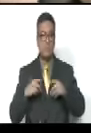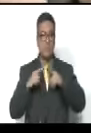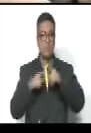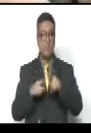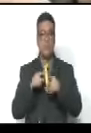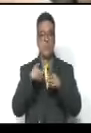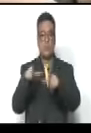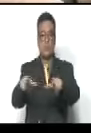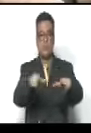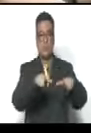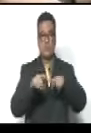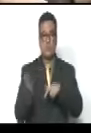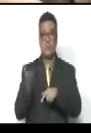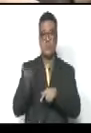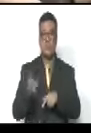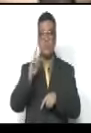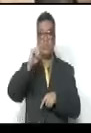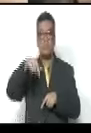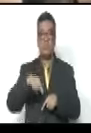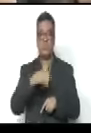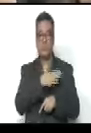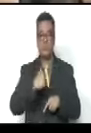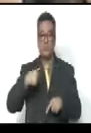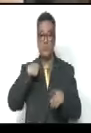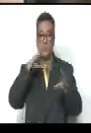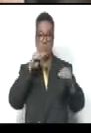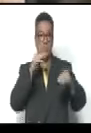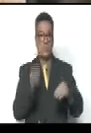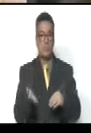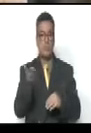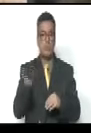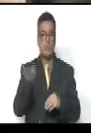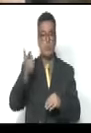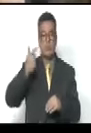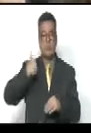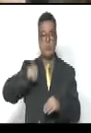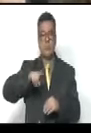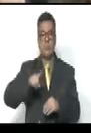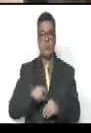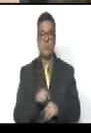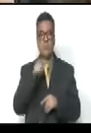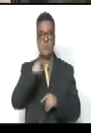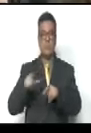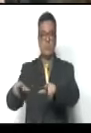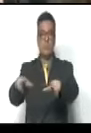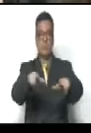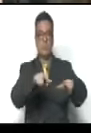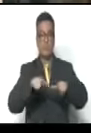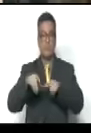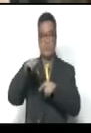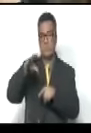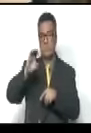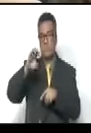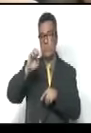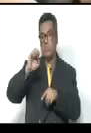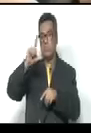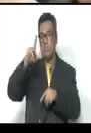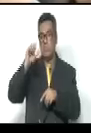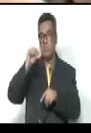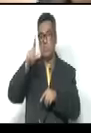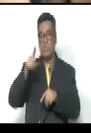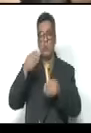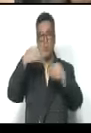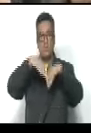tan importante, pero también queremos hablar de la importancia que tiene este espacio de la CELAC, que es un organismo